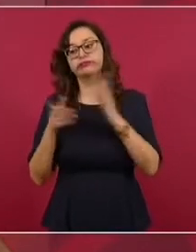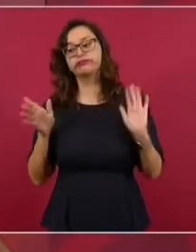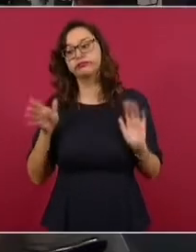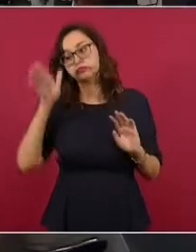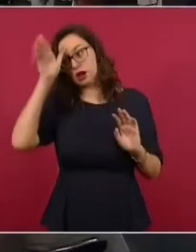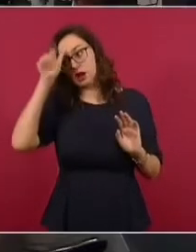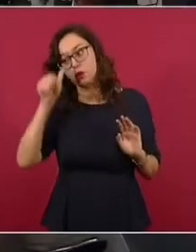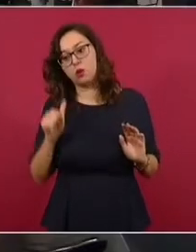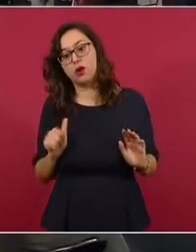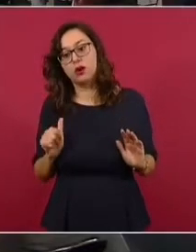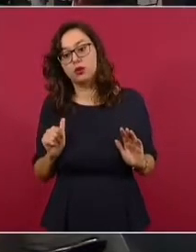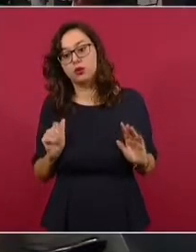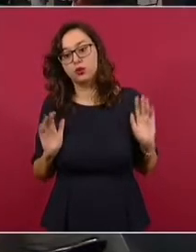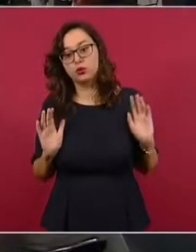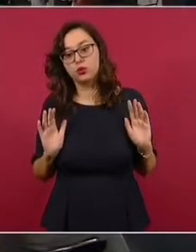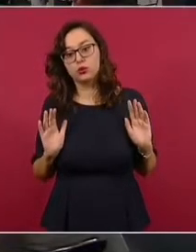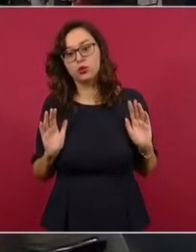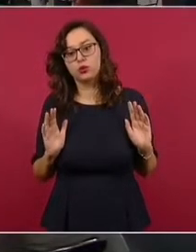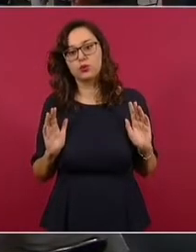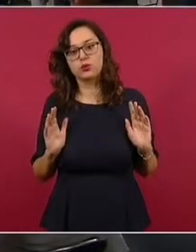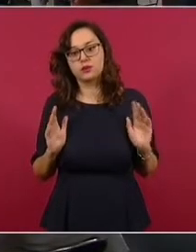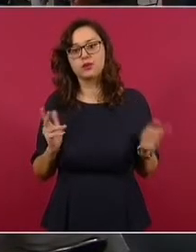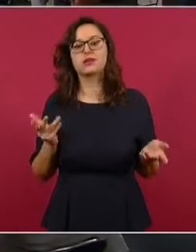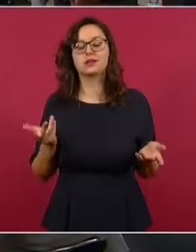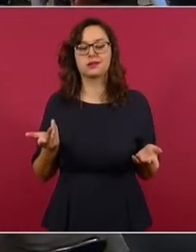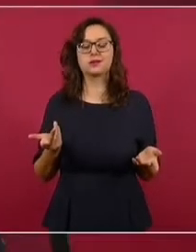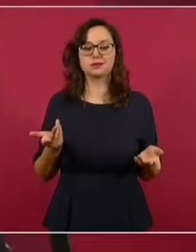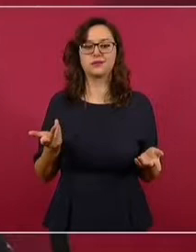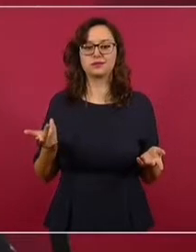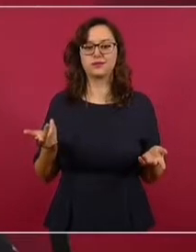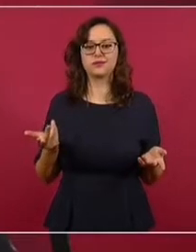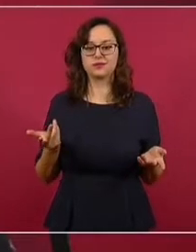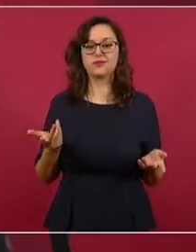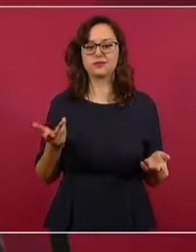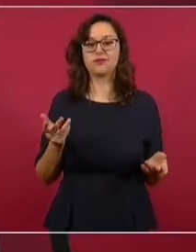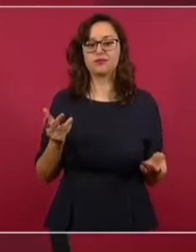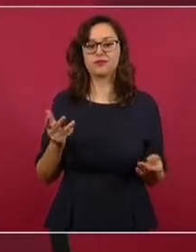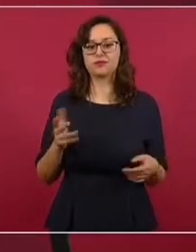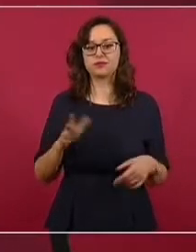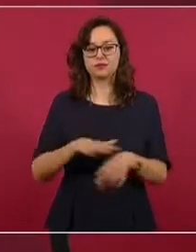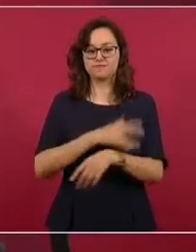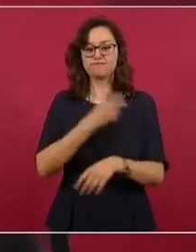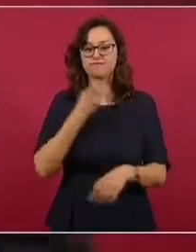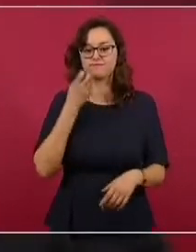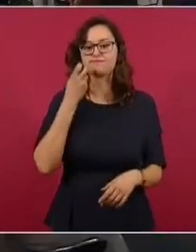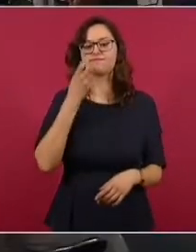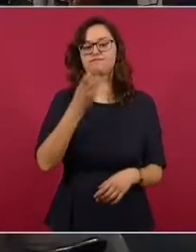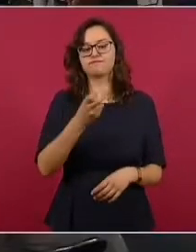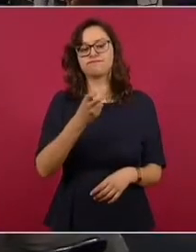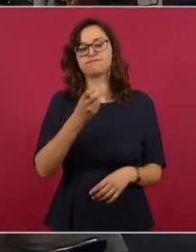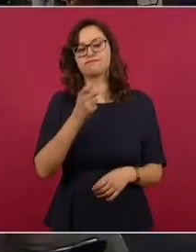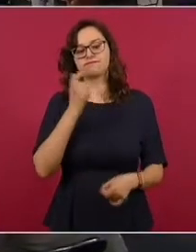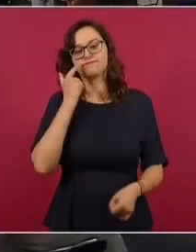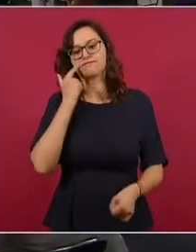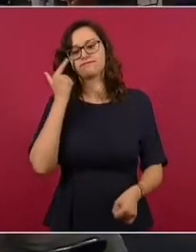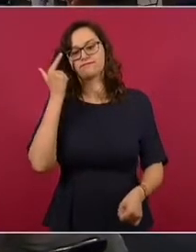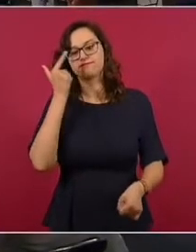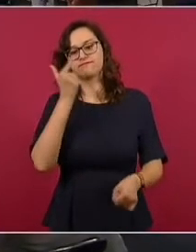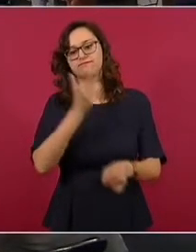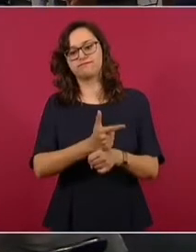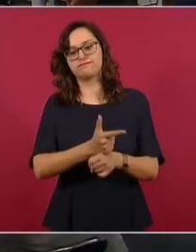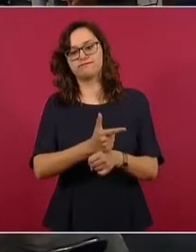Por eso se empezó a decir que existía un contubernio que ya